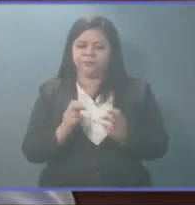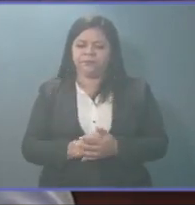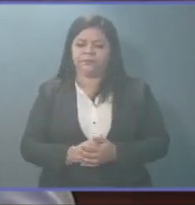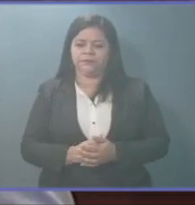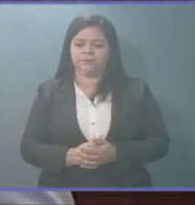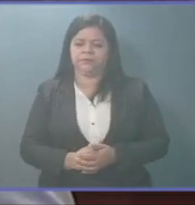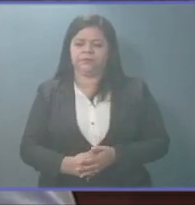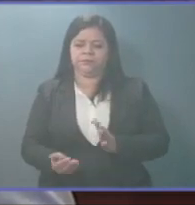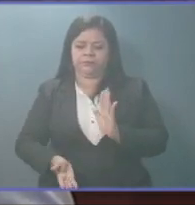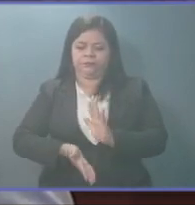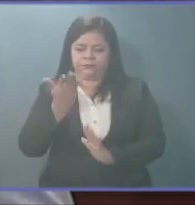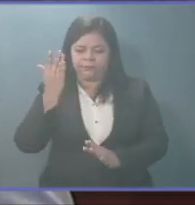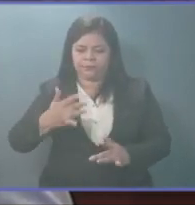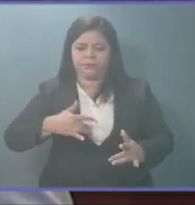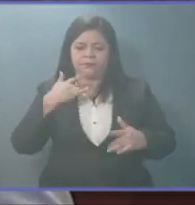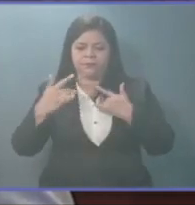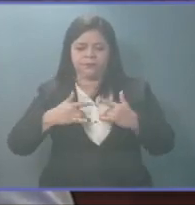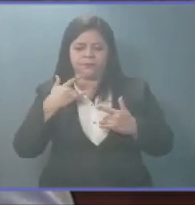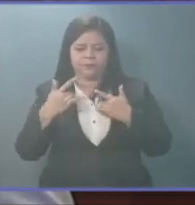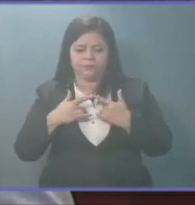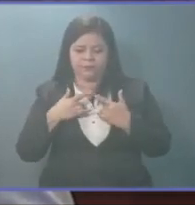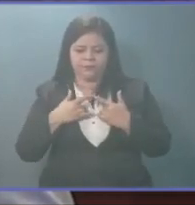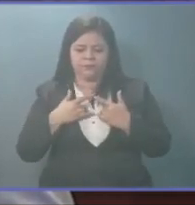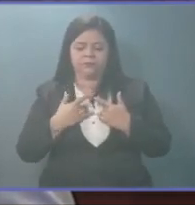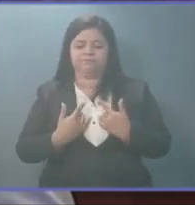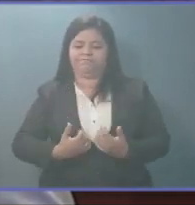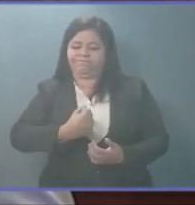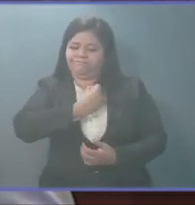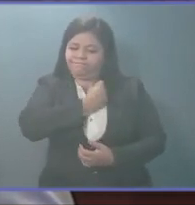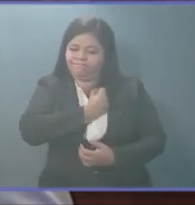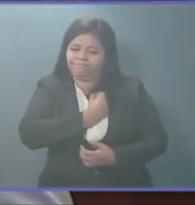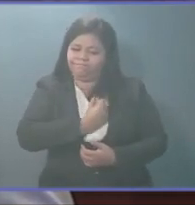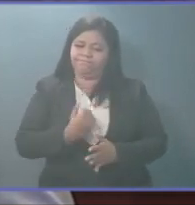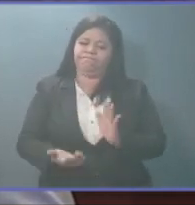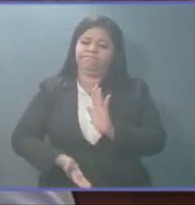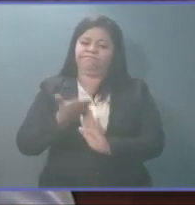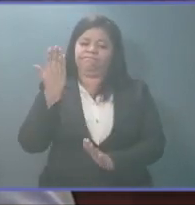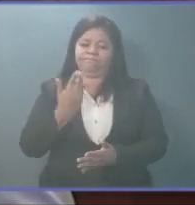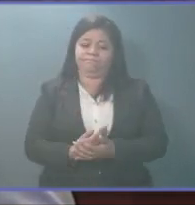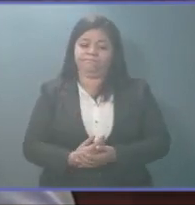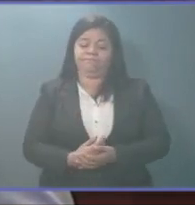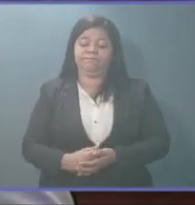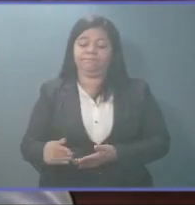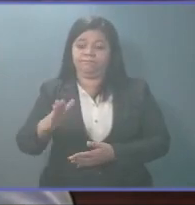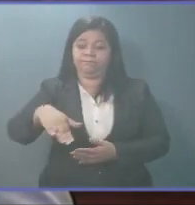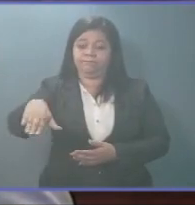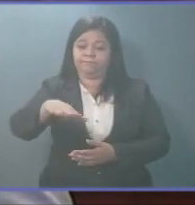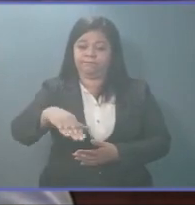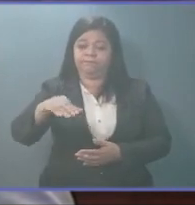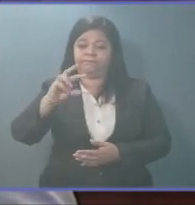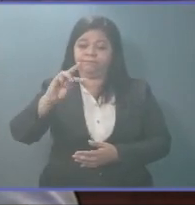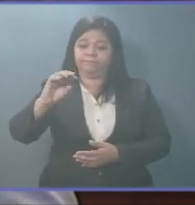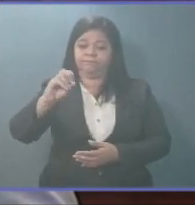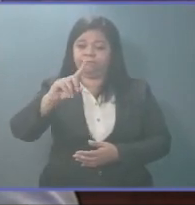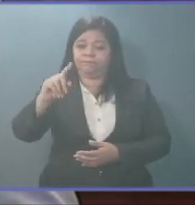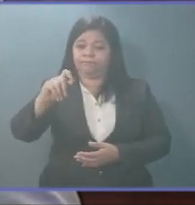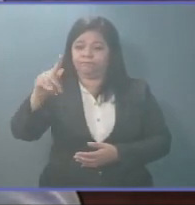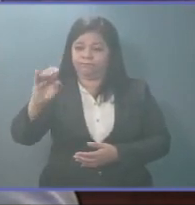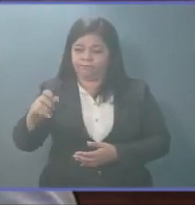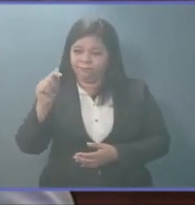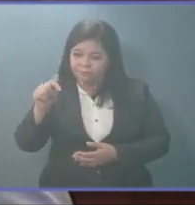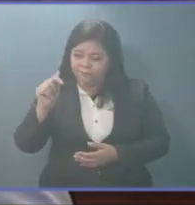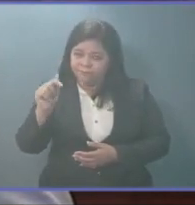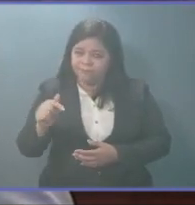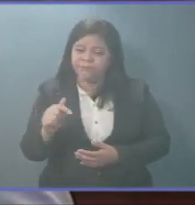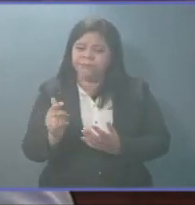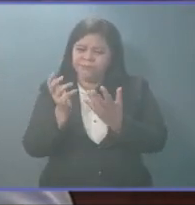Hay un tema de profunda sensibilidad y de terrible dolor histórico, el Mozote. Es el lugar donde convergen